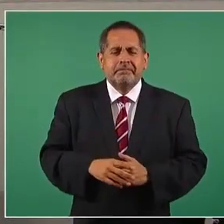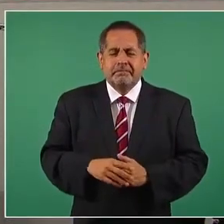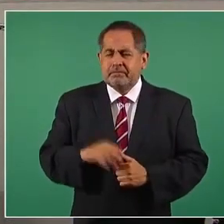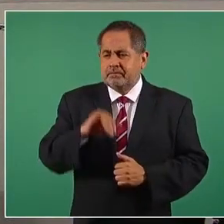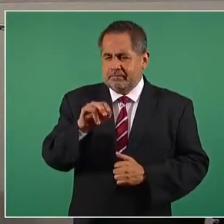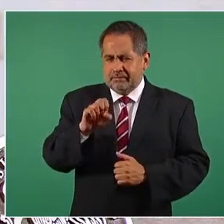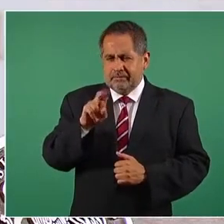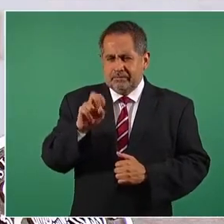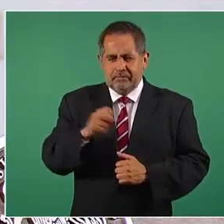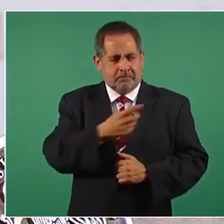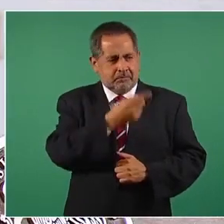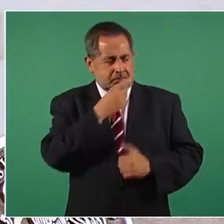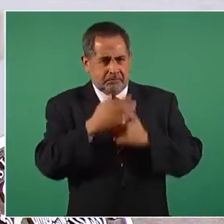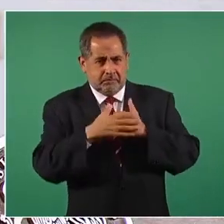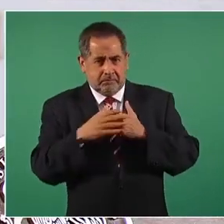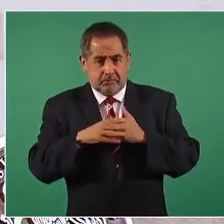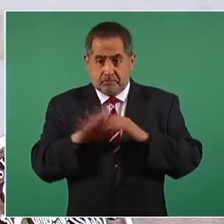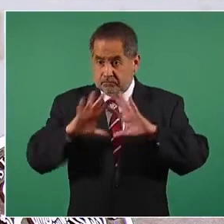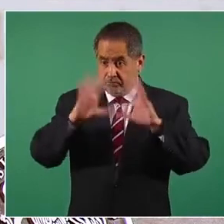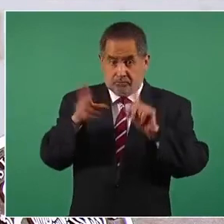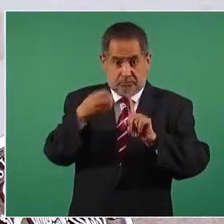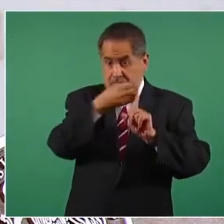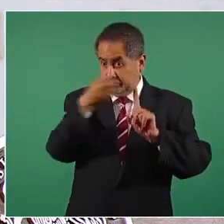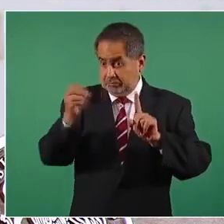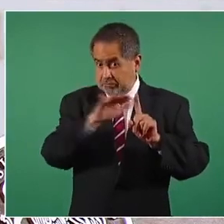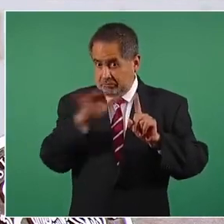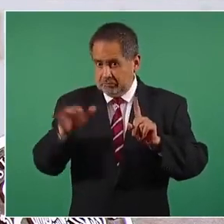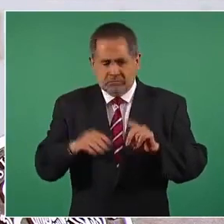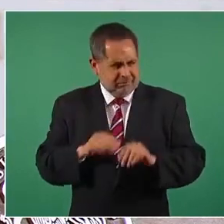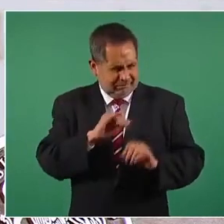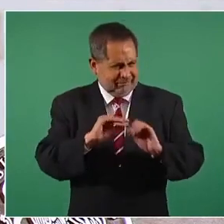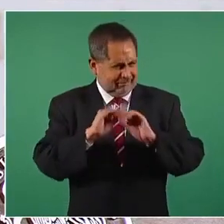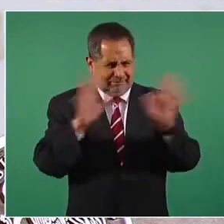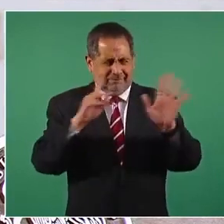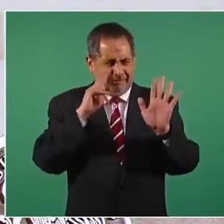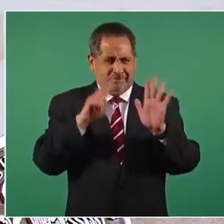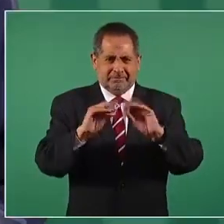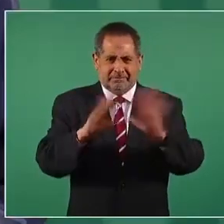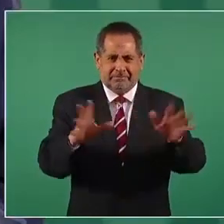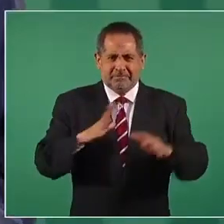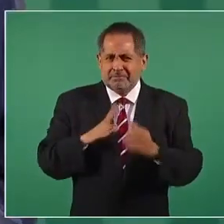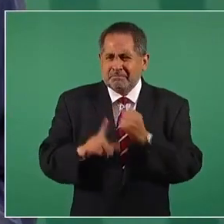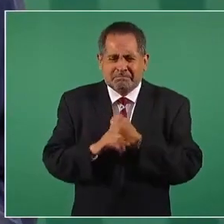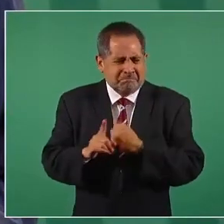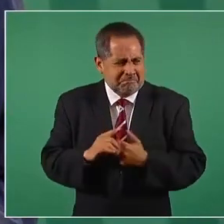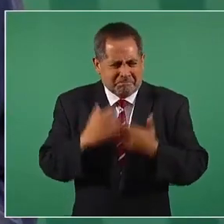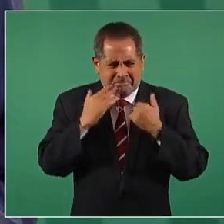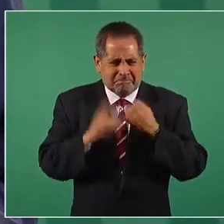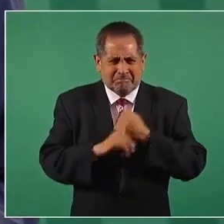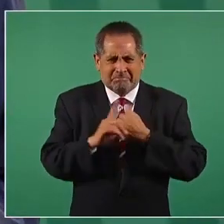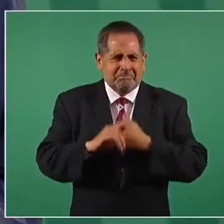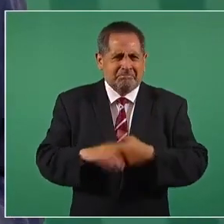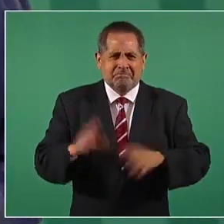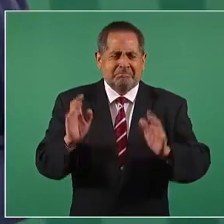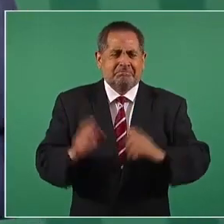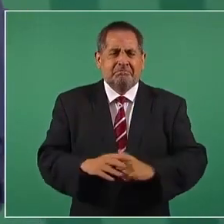Jesús, ¿pero completo? Pues claro, completo. ¿Cuál problema hay? O